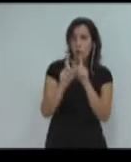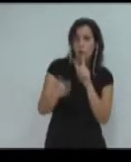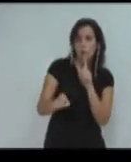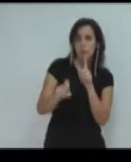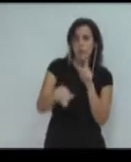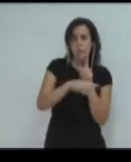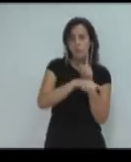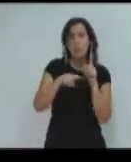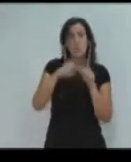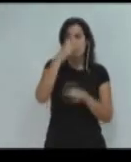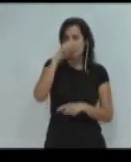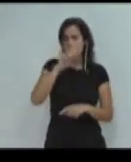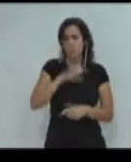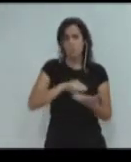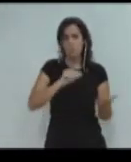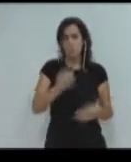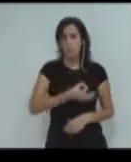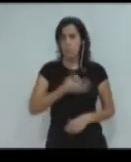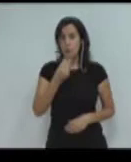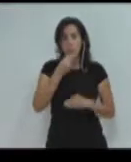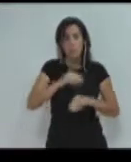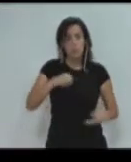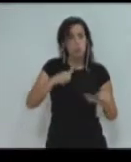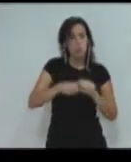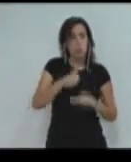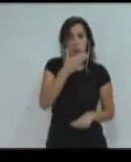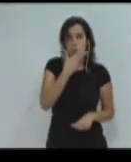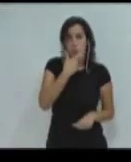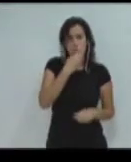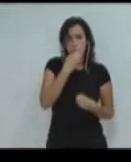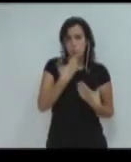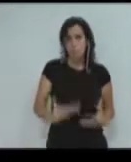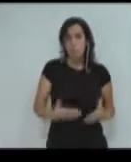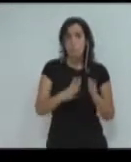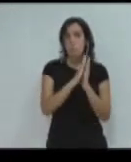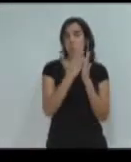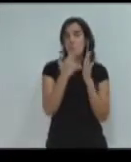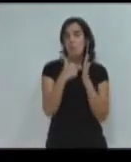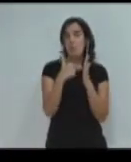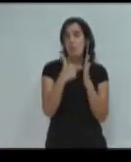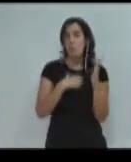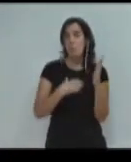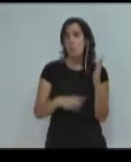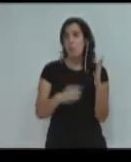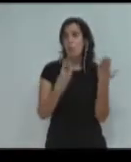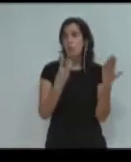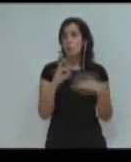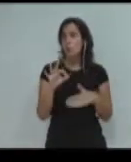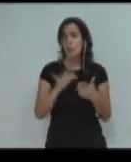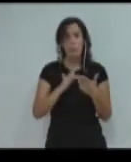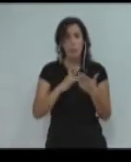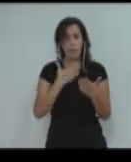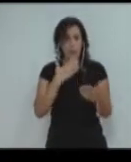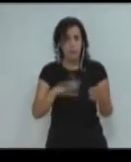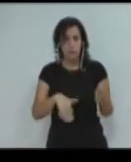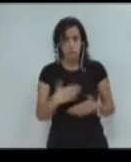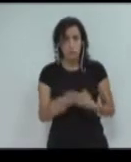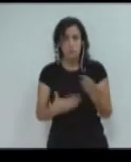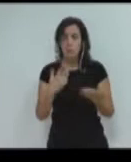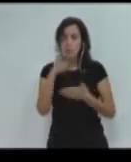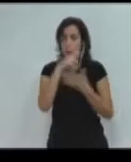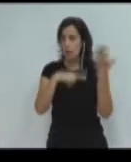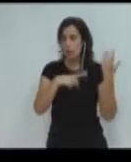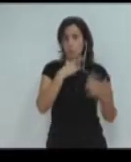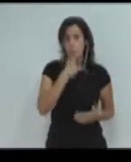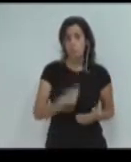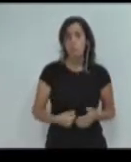y toda la historia que había detrás, ¿no? Y un librito pues que deben ser a lo mejor 80 páginas y muy fácil de